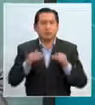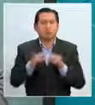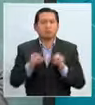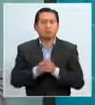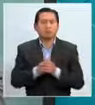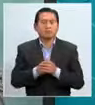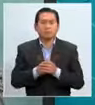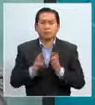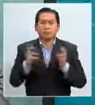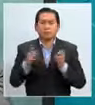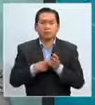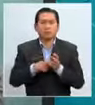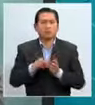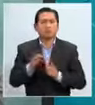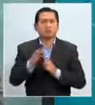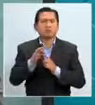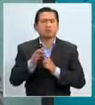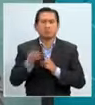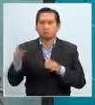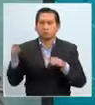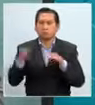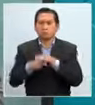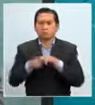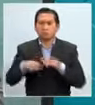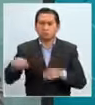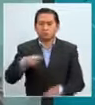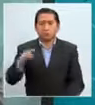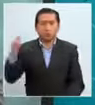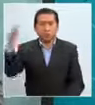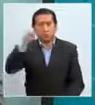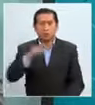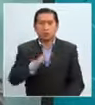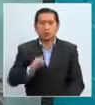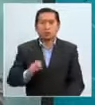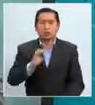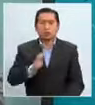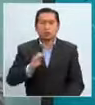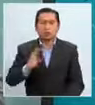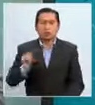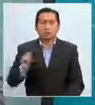Hablamos del caso en particular relacionado con las masacres de Sencata y Sacaba.